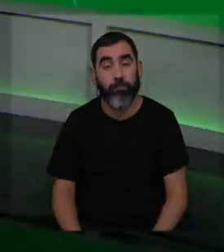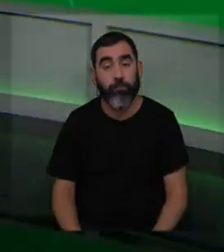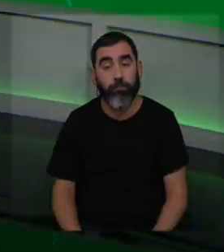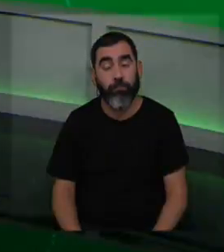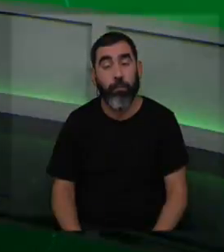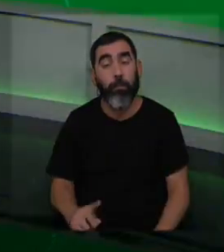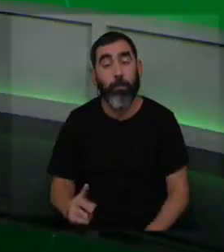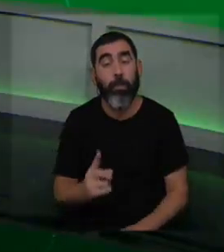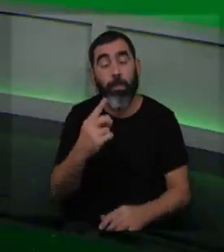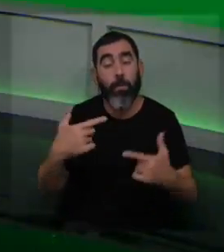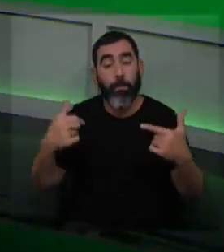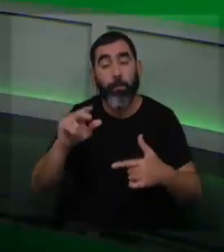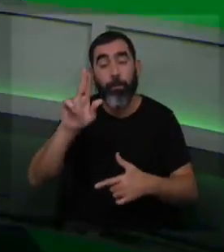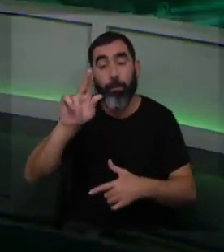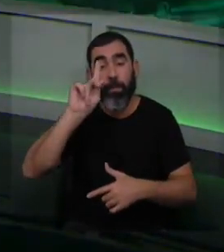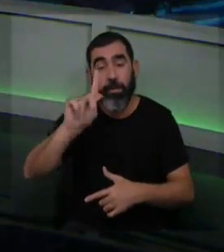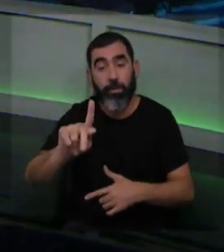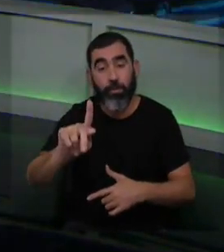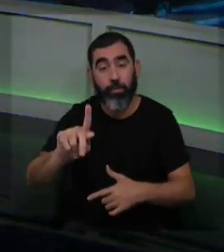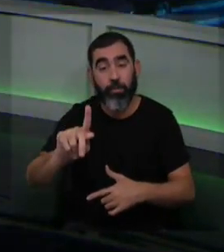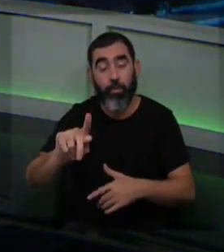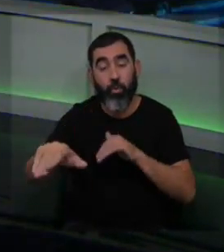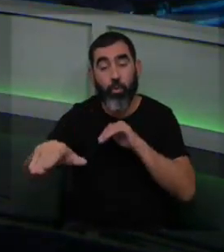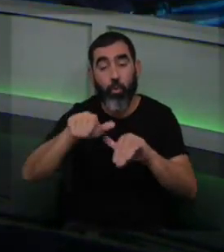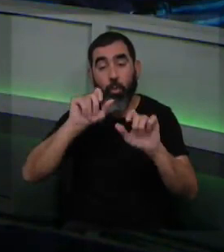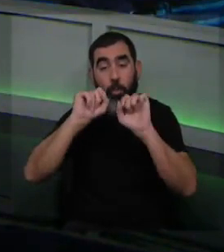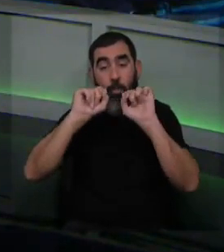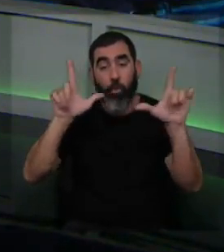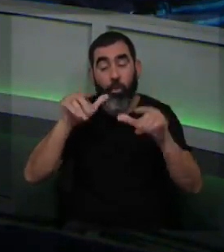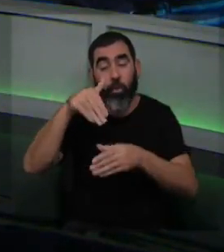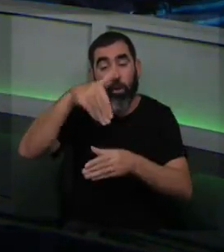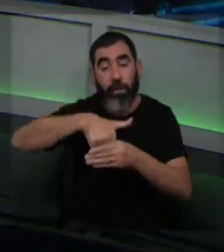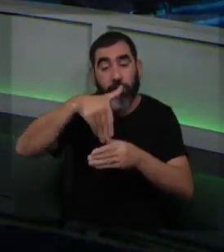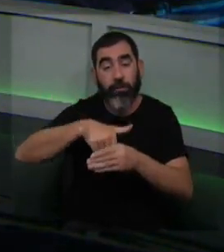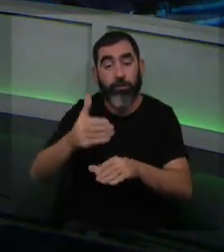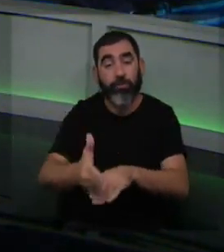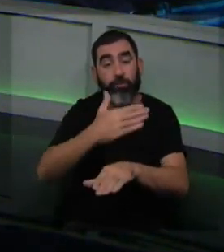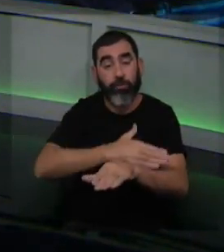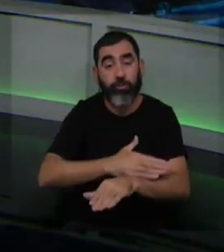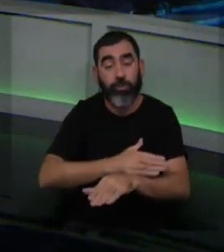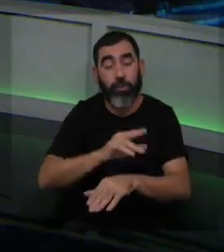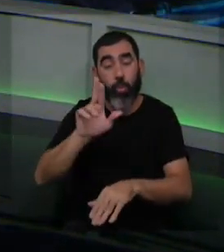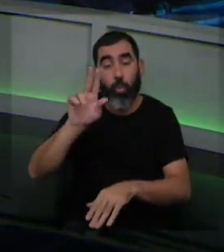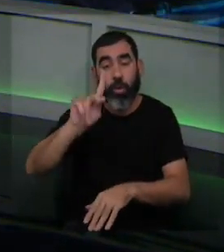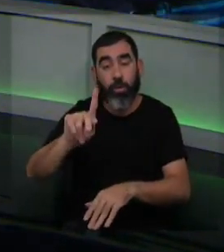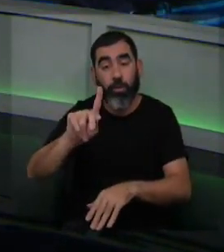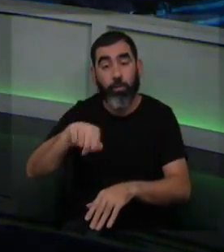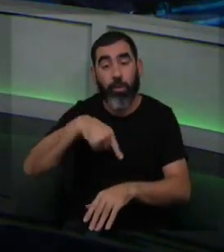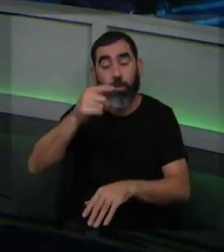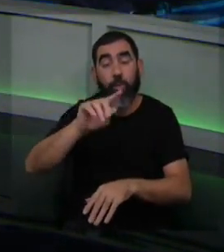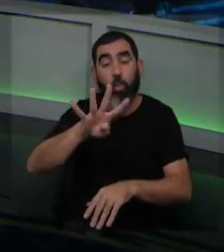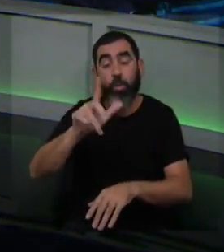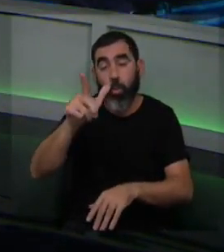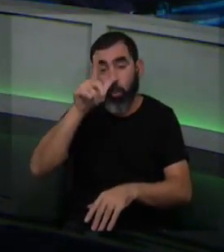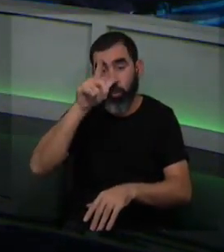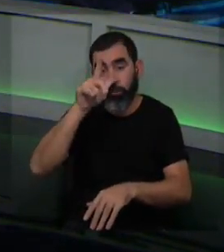El primer ministro británico Rishi Sunak convocó sorpresivamente elecciones anticipadas en Reino Unido para el próximo 4 de